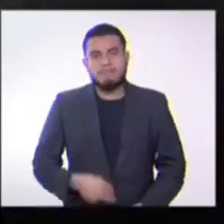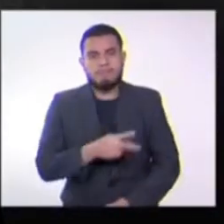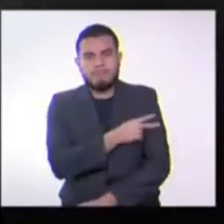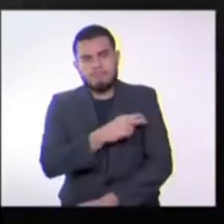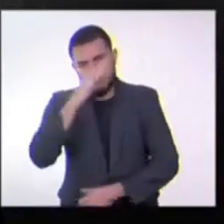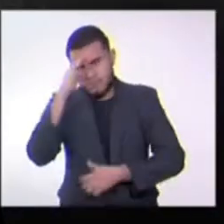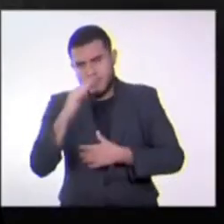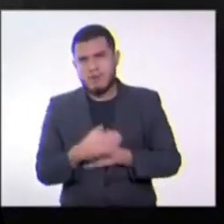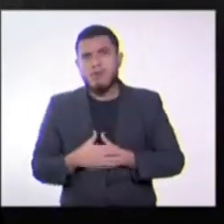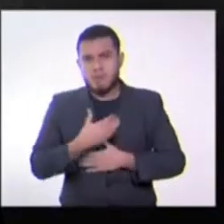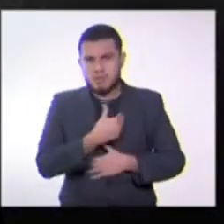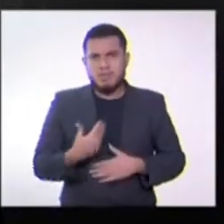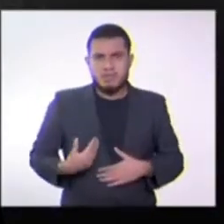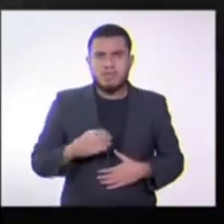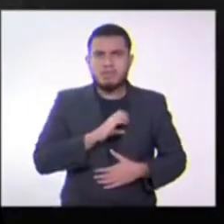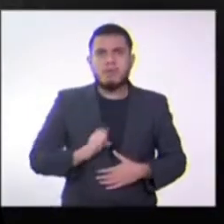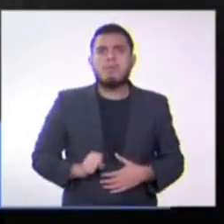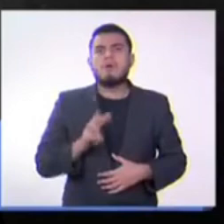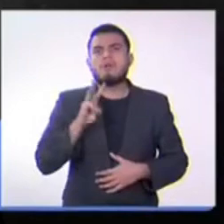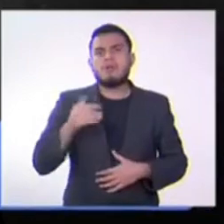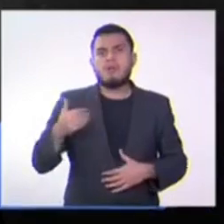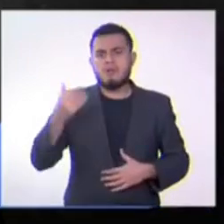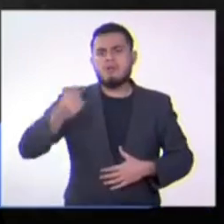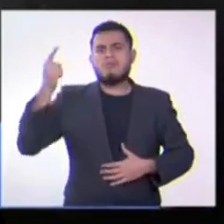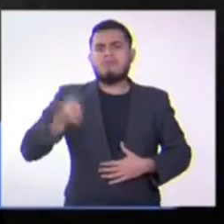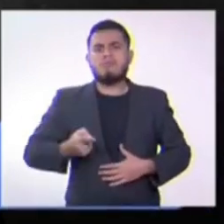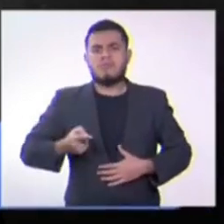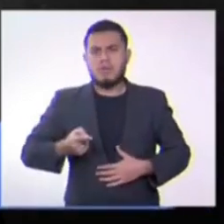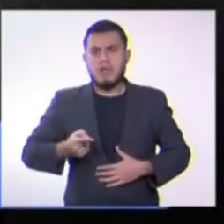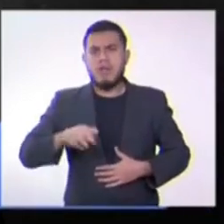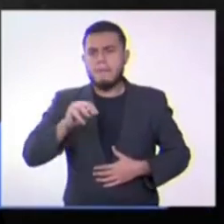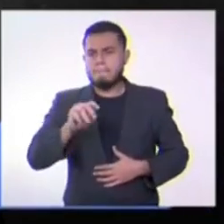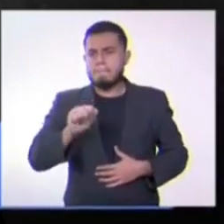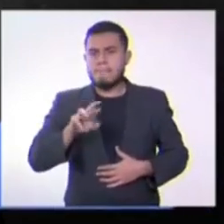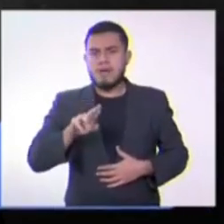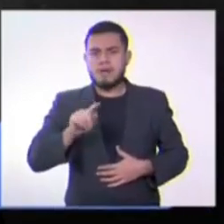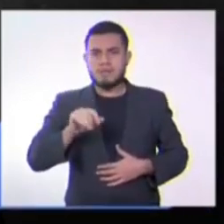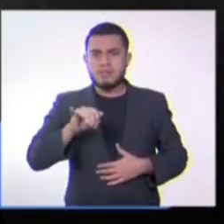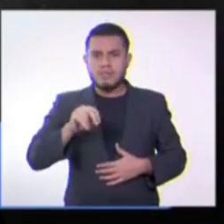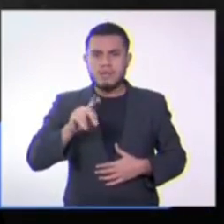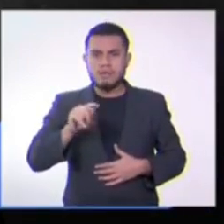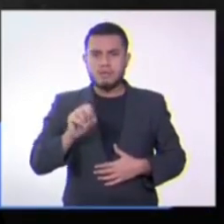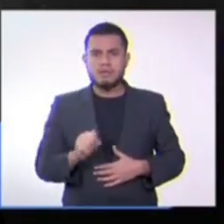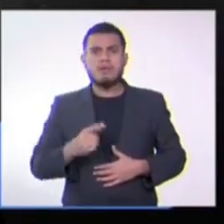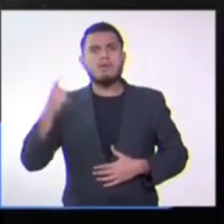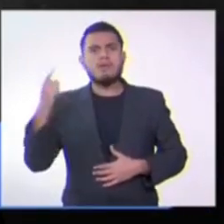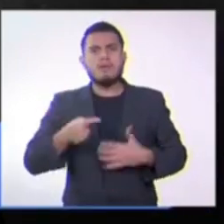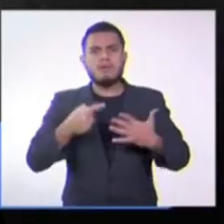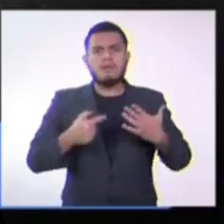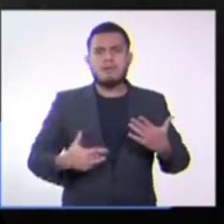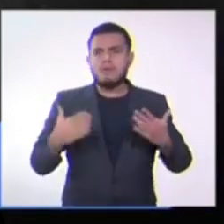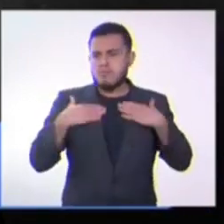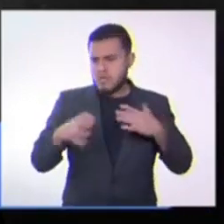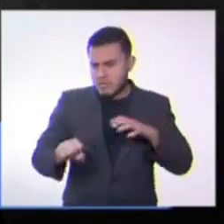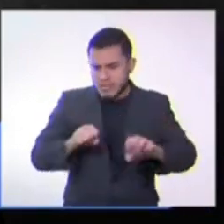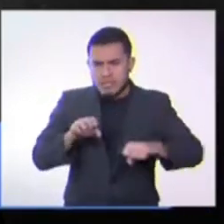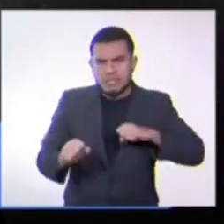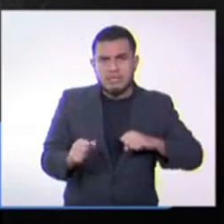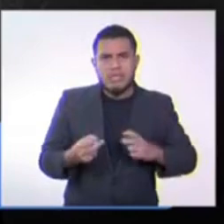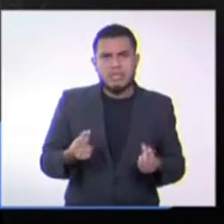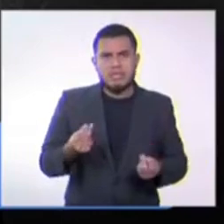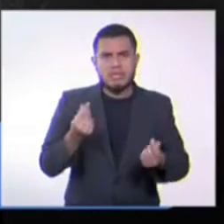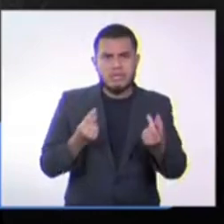por 13 años y mi mandato se le conoce como el Martinato. Había demanda por la tenencia de tierra, salarios,